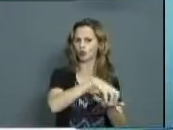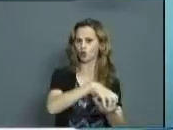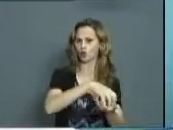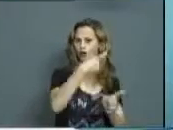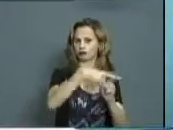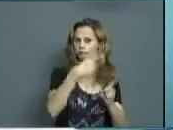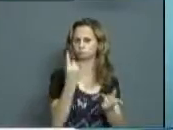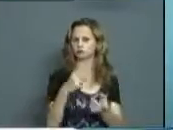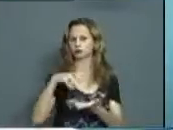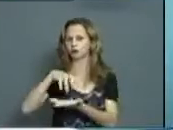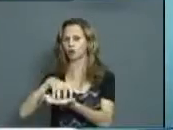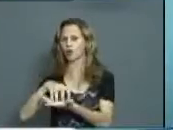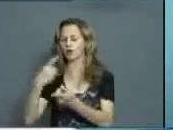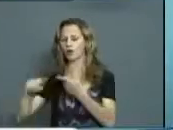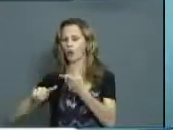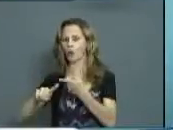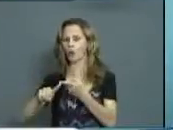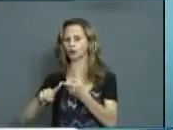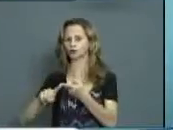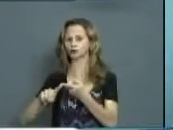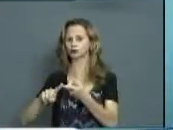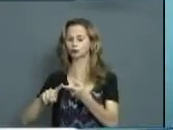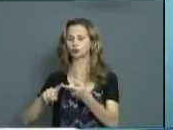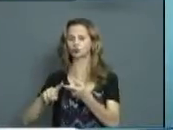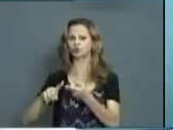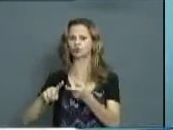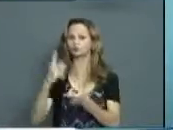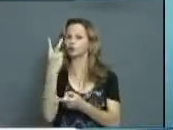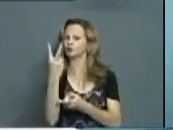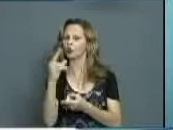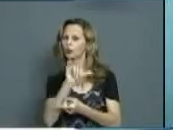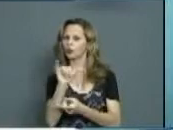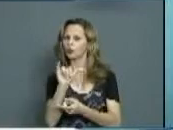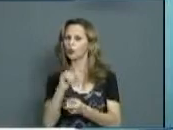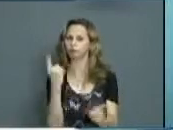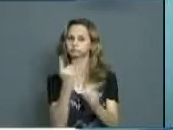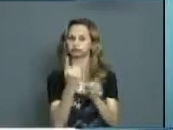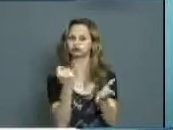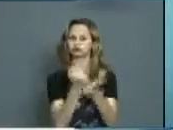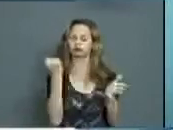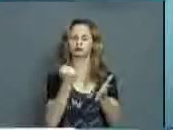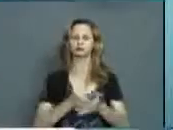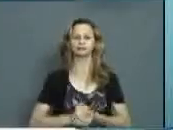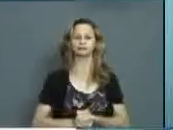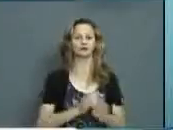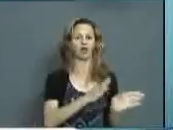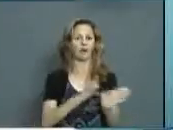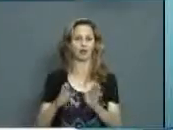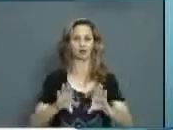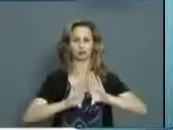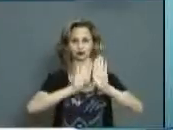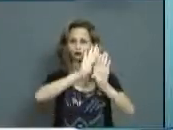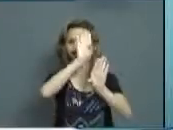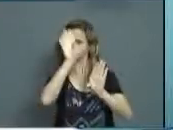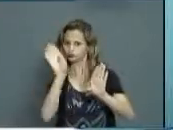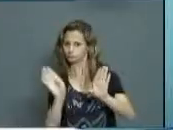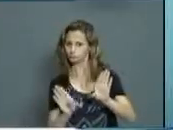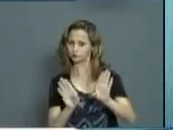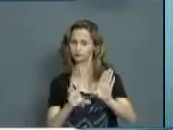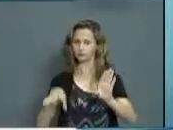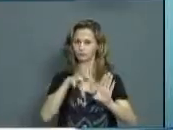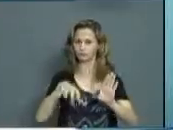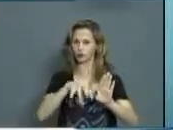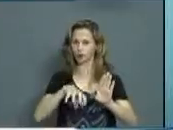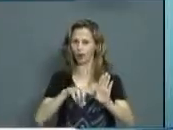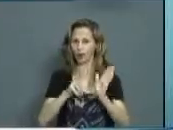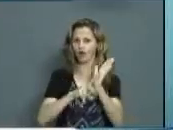confirmados. Y del área de salud, José Manuel Ricardo, 2 pacientes con la enfermedad. Vamos a ver ahora el mapa. La geografía holguinera,